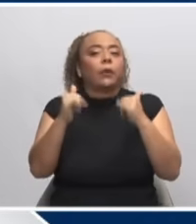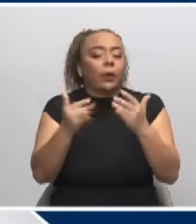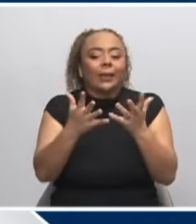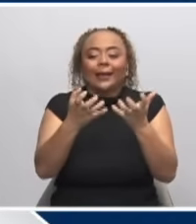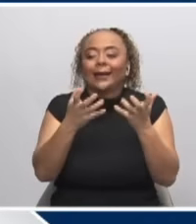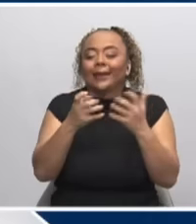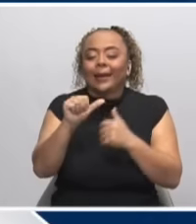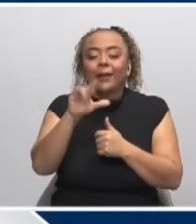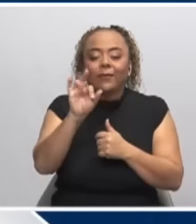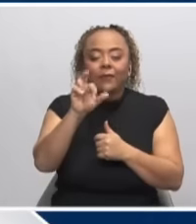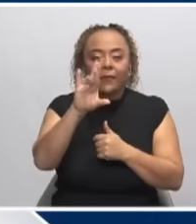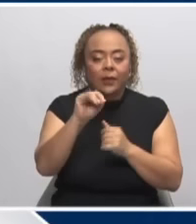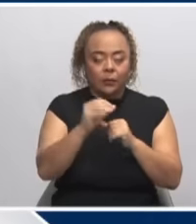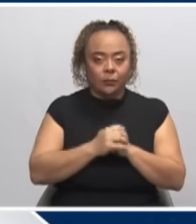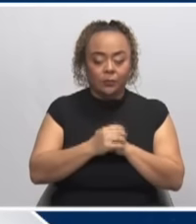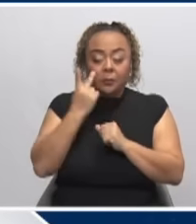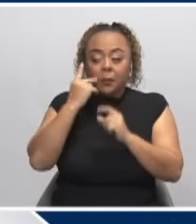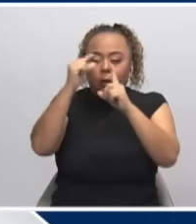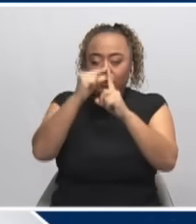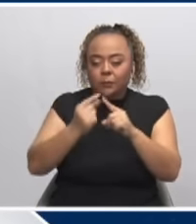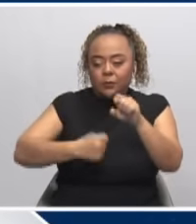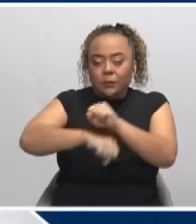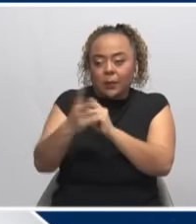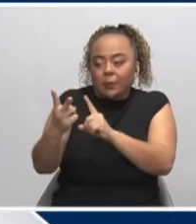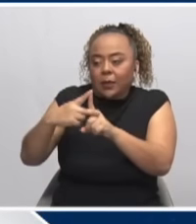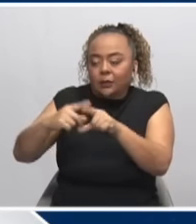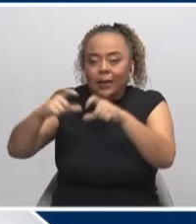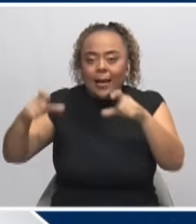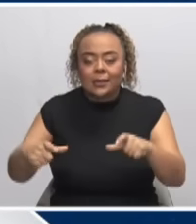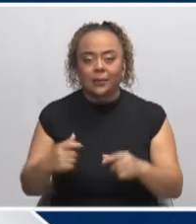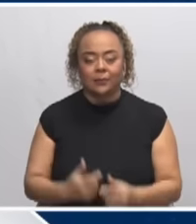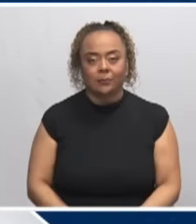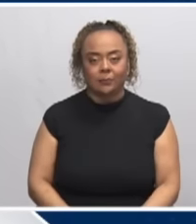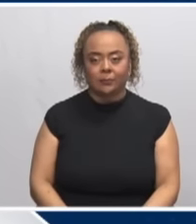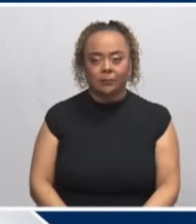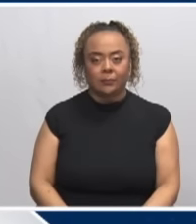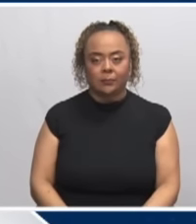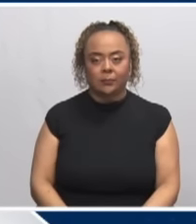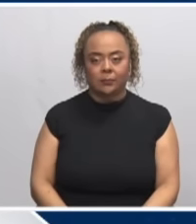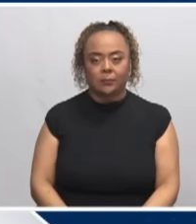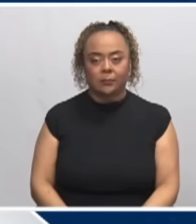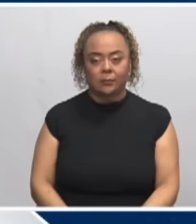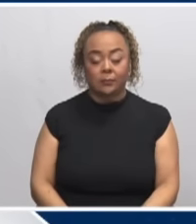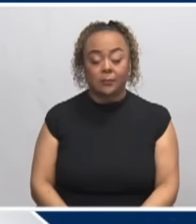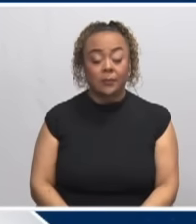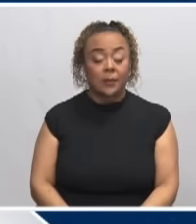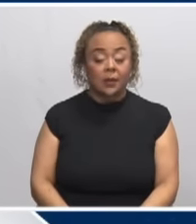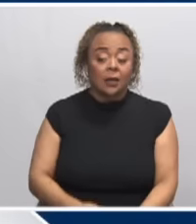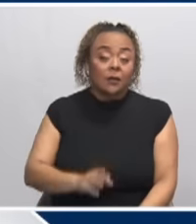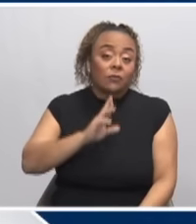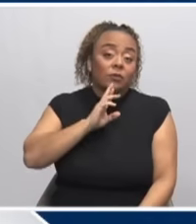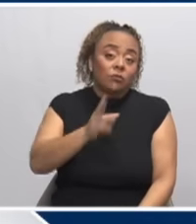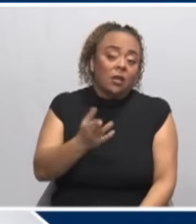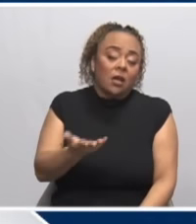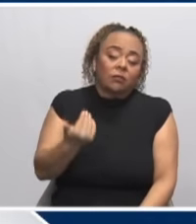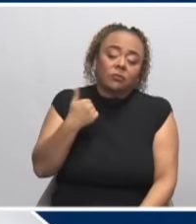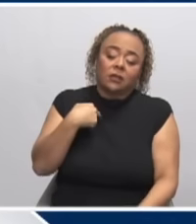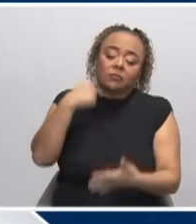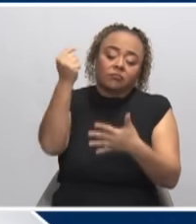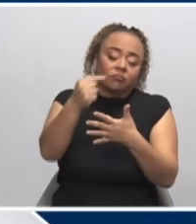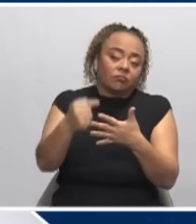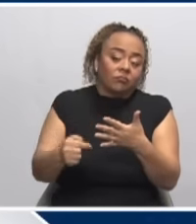Alfaro de la selección nacional ver conceptos futbolísticos aplicados en cancha ya lo del resultado pues obedece a muchas circunstancias